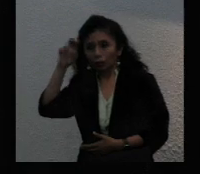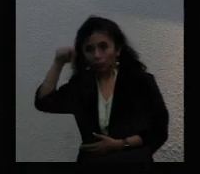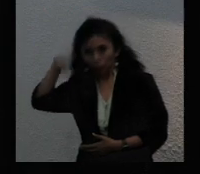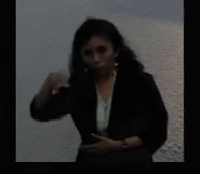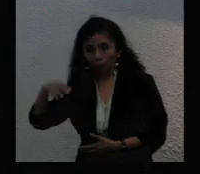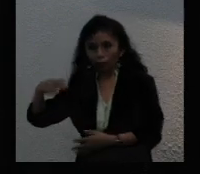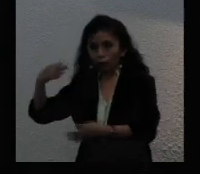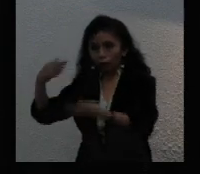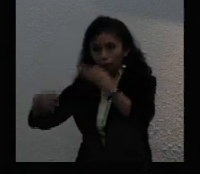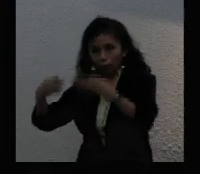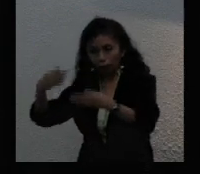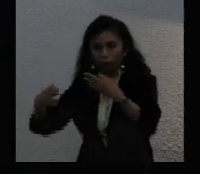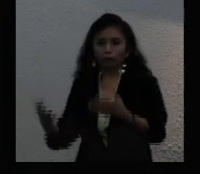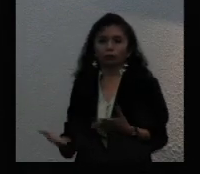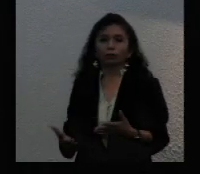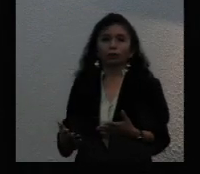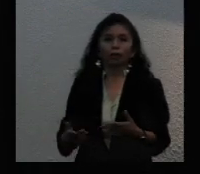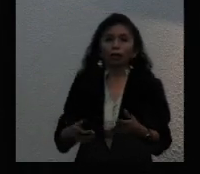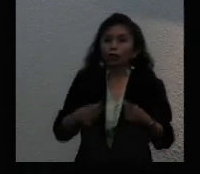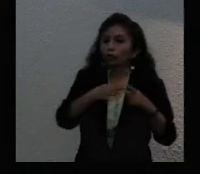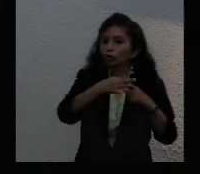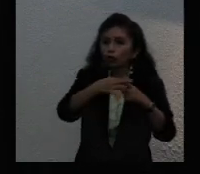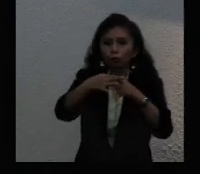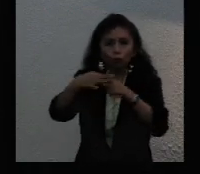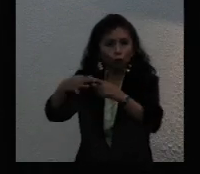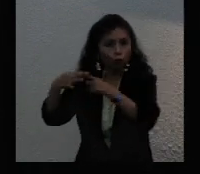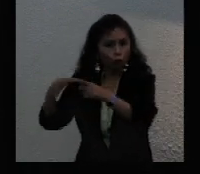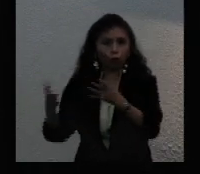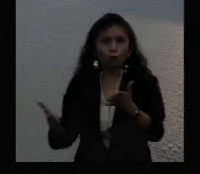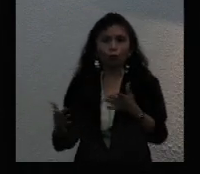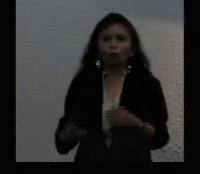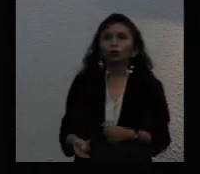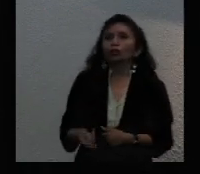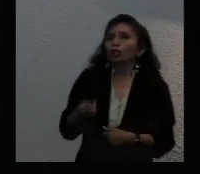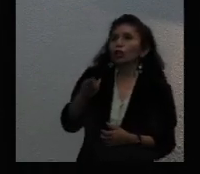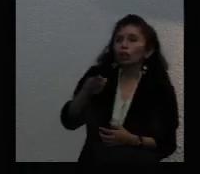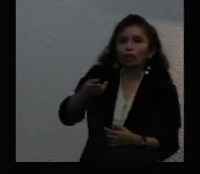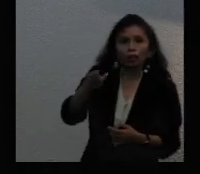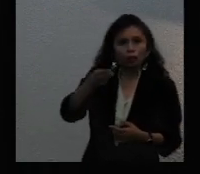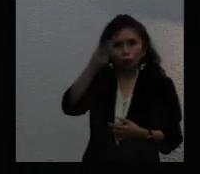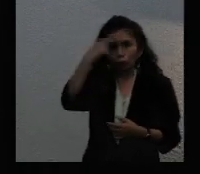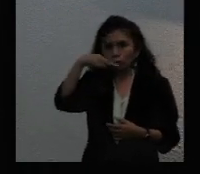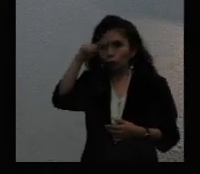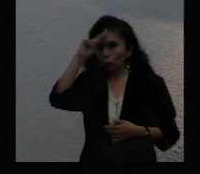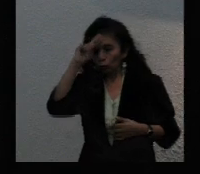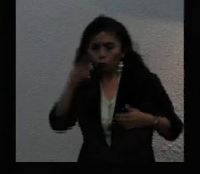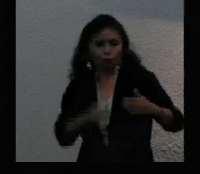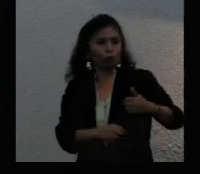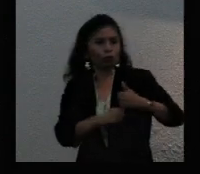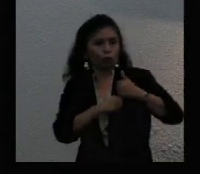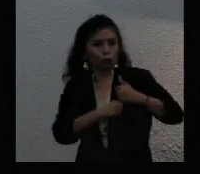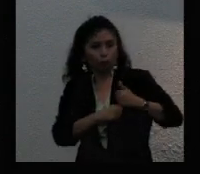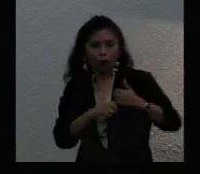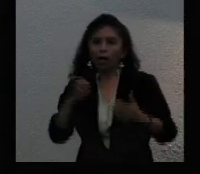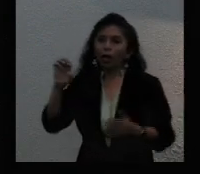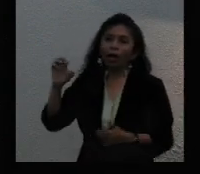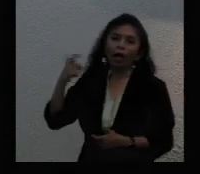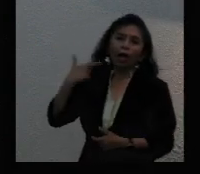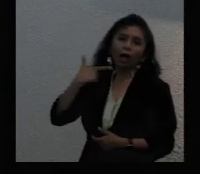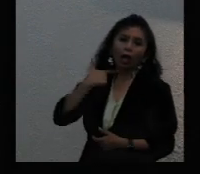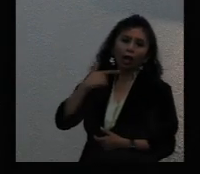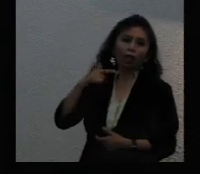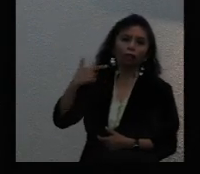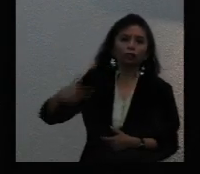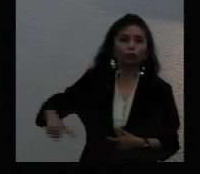Judicatura del Estado, de los representantes de las Fuerzas Armadas, del representante del exgobernador Mario